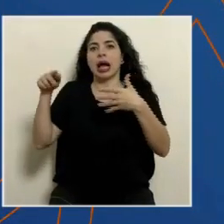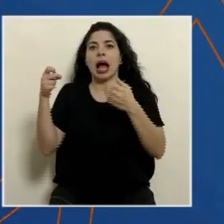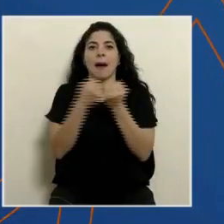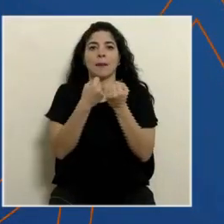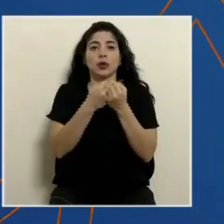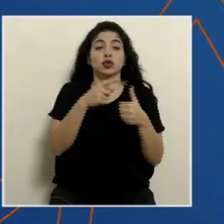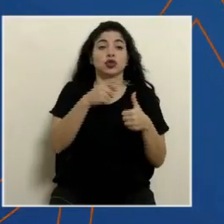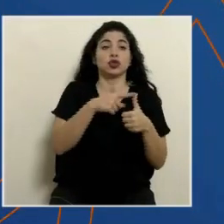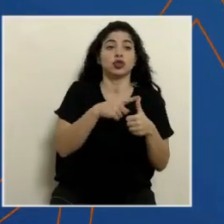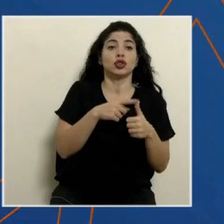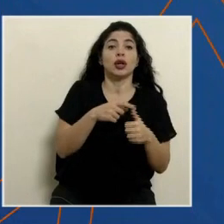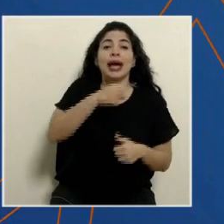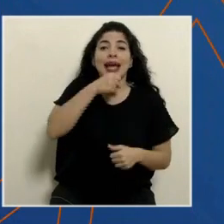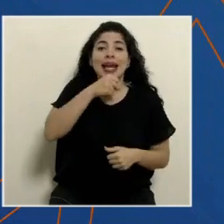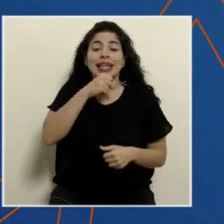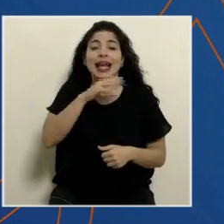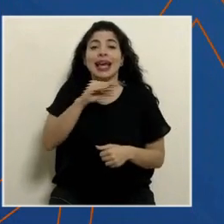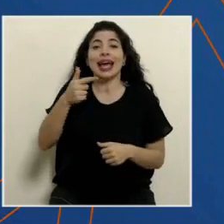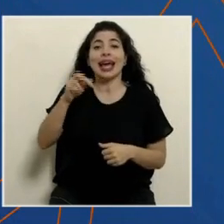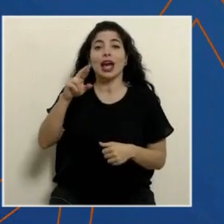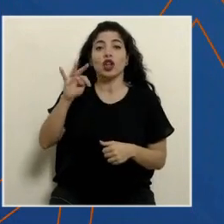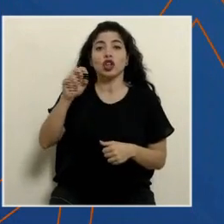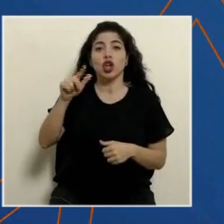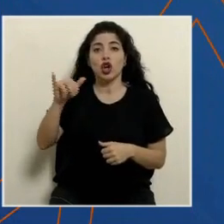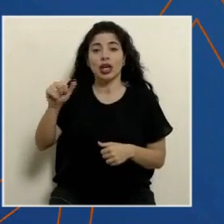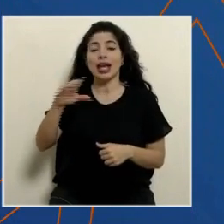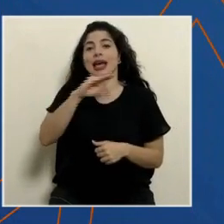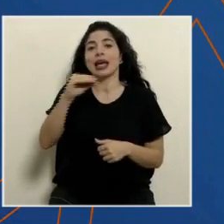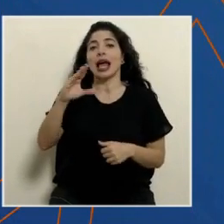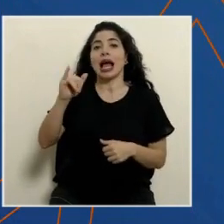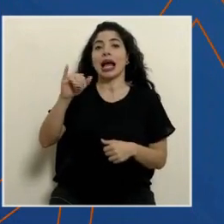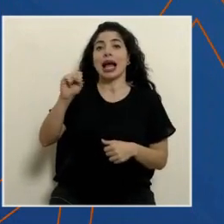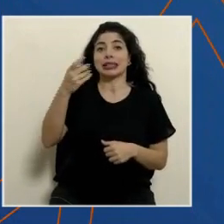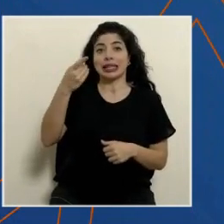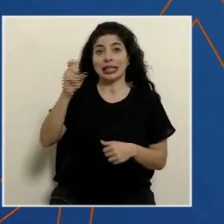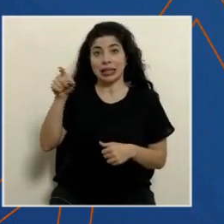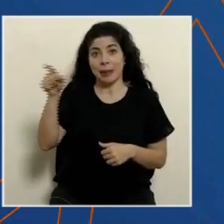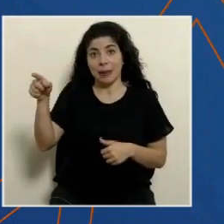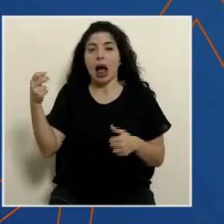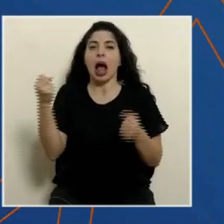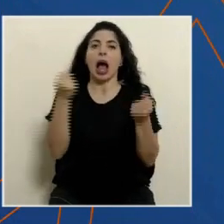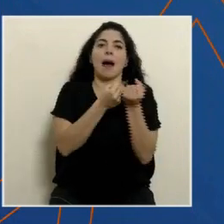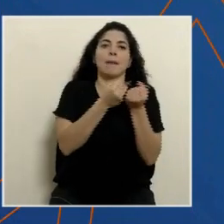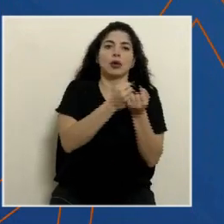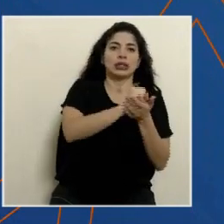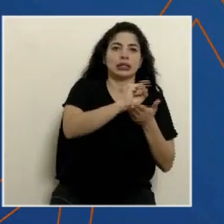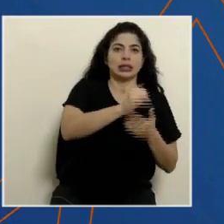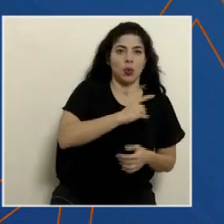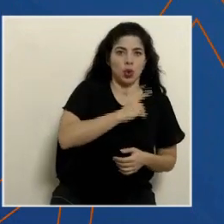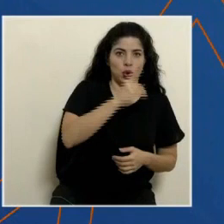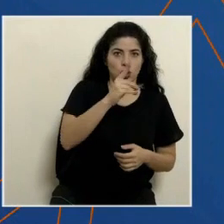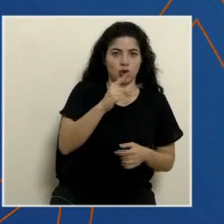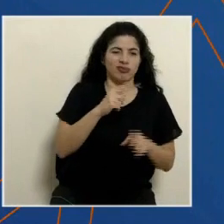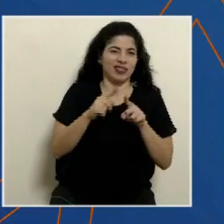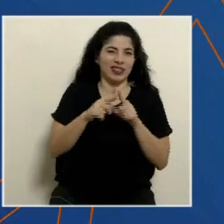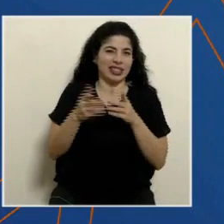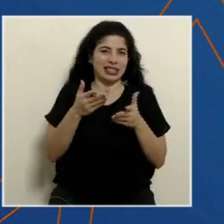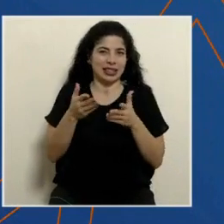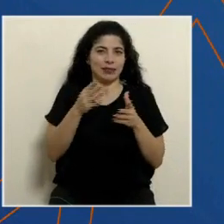Hospital Nacional de Geriatría y Gerontología y el CAI de Desamparados están apoyando al Hospital San Juan de Dios en diferentes